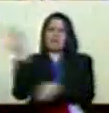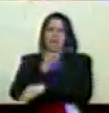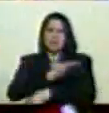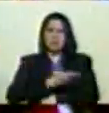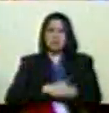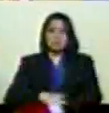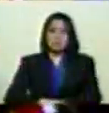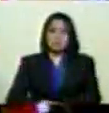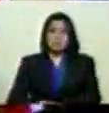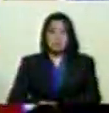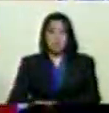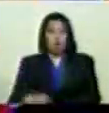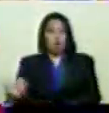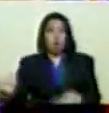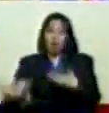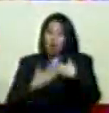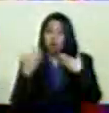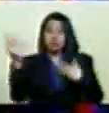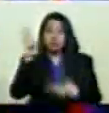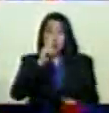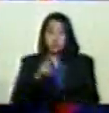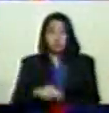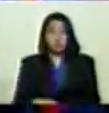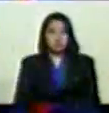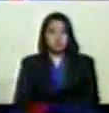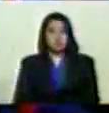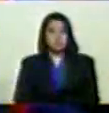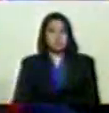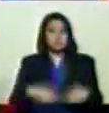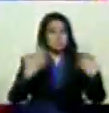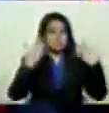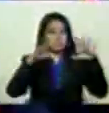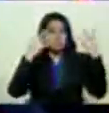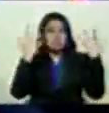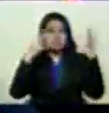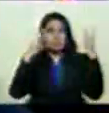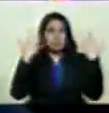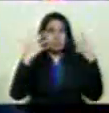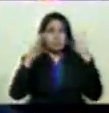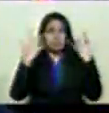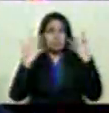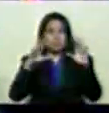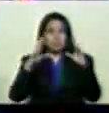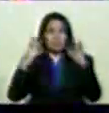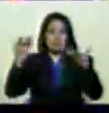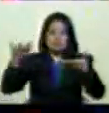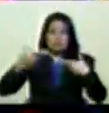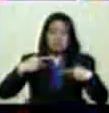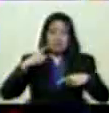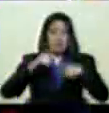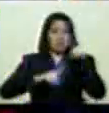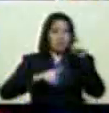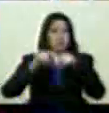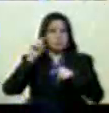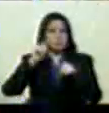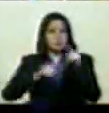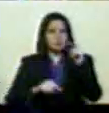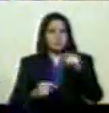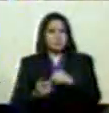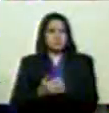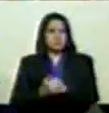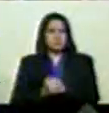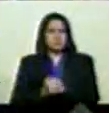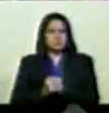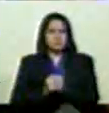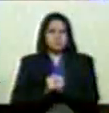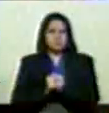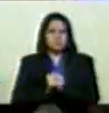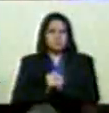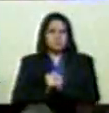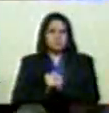y agresiones económicas contra Venezuela, que traen estas consecuencias.